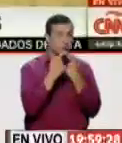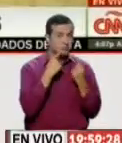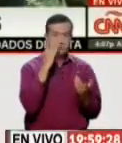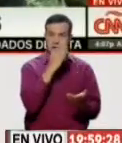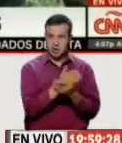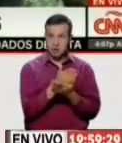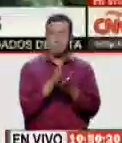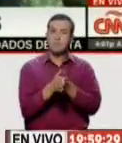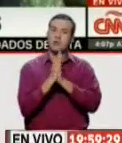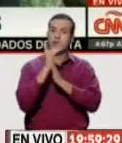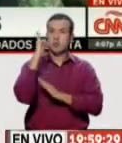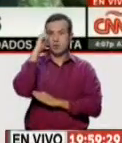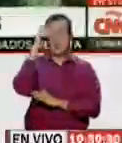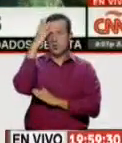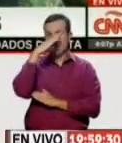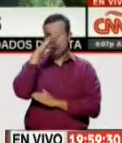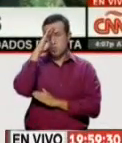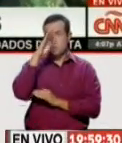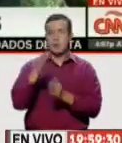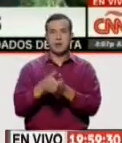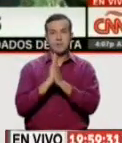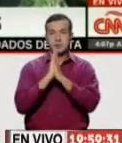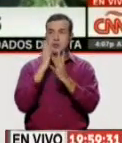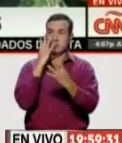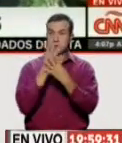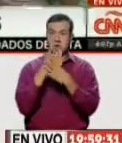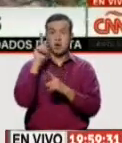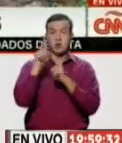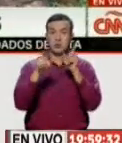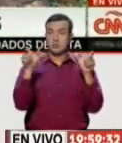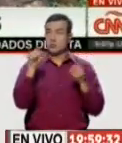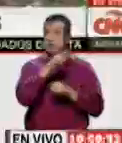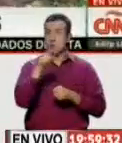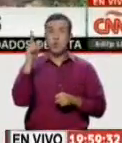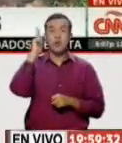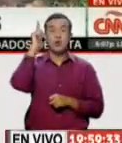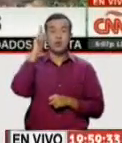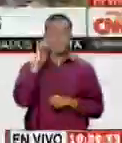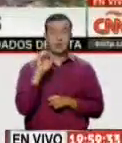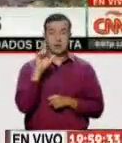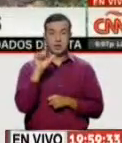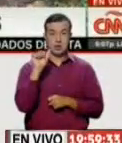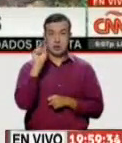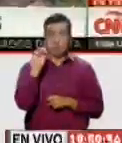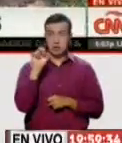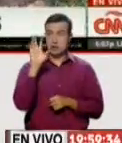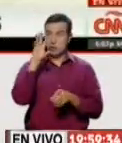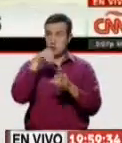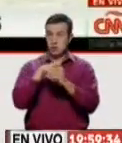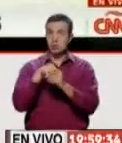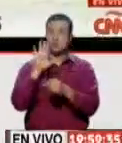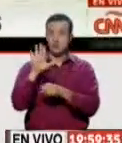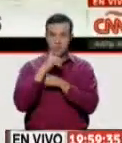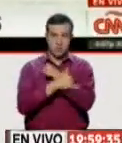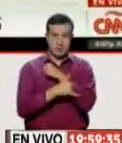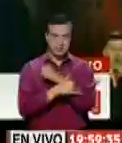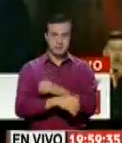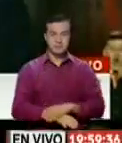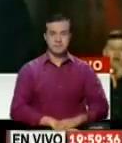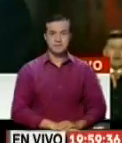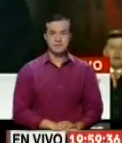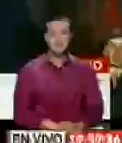además pidió apoyo al gobierno de Cuba para la detención de varios de los dirigentes del ELN presentes en ese país.